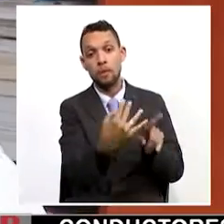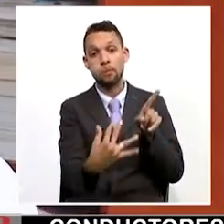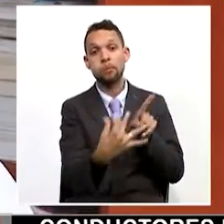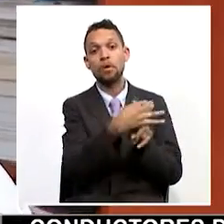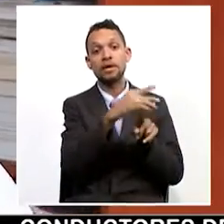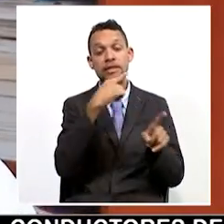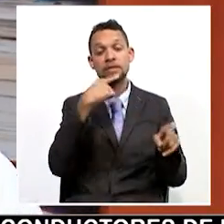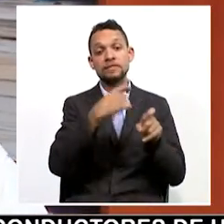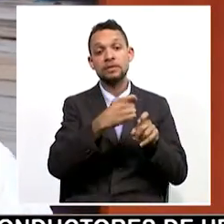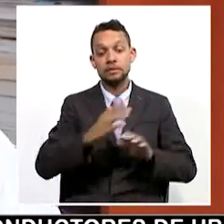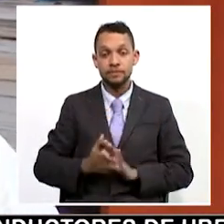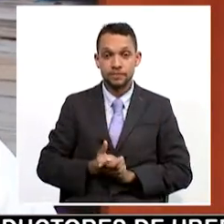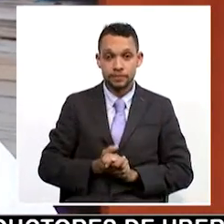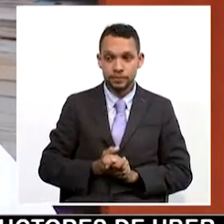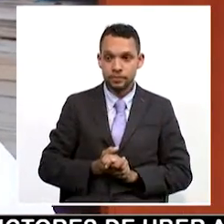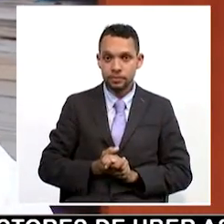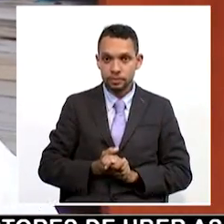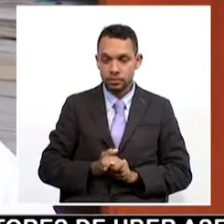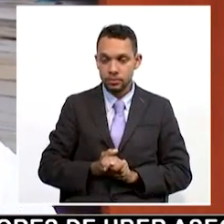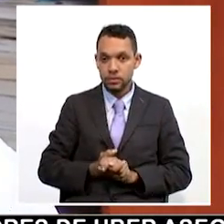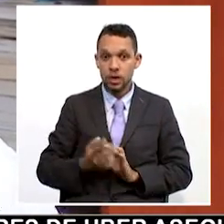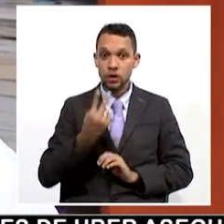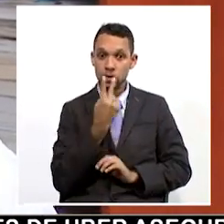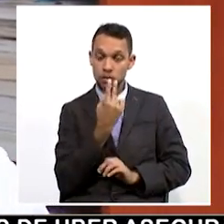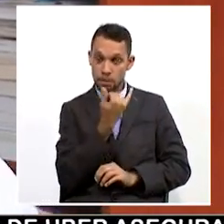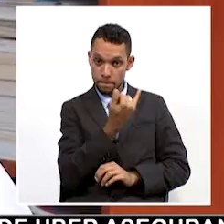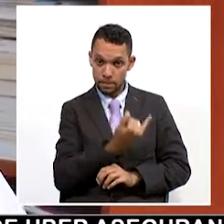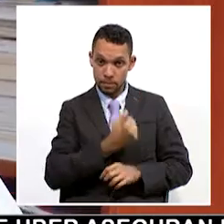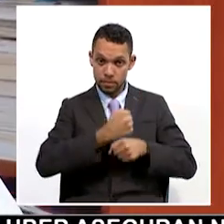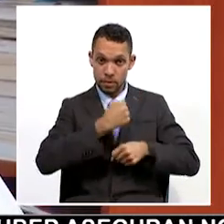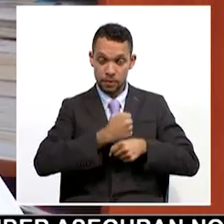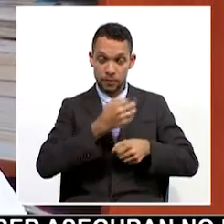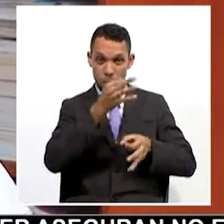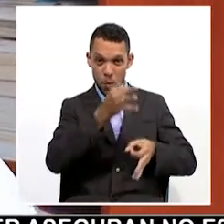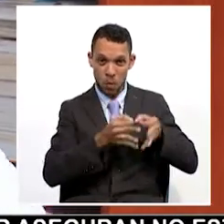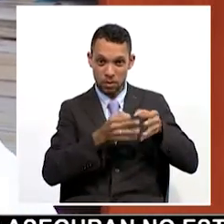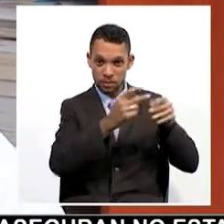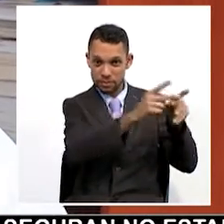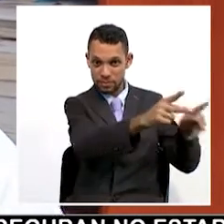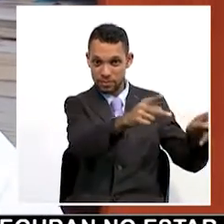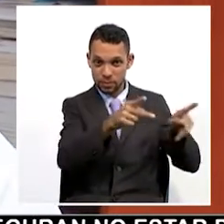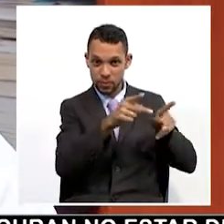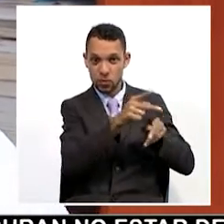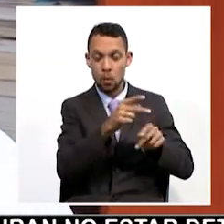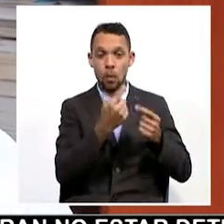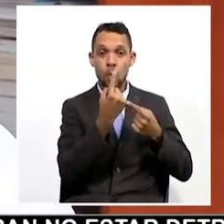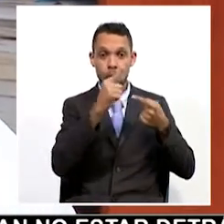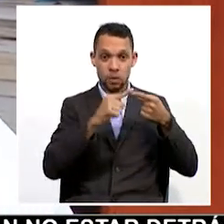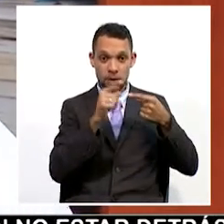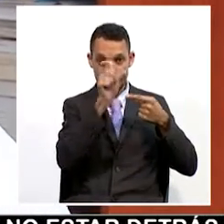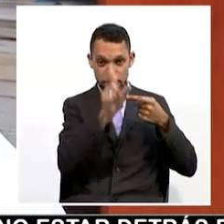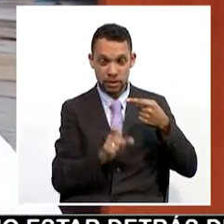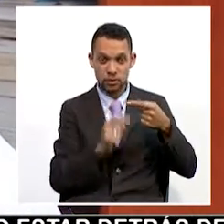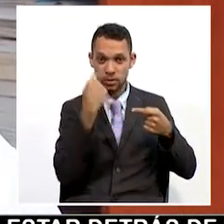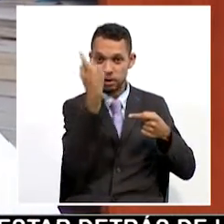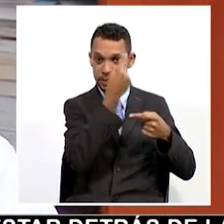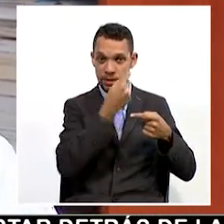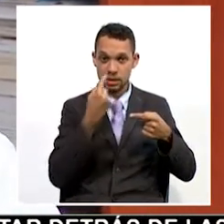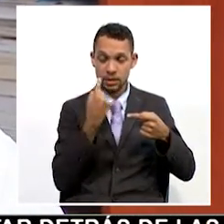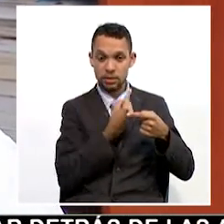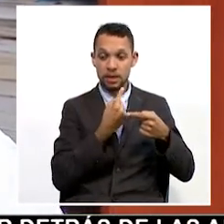enfermedad. Debido a lo que, dos funcionarios de allá, uno en septiembre del año pasado y otro este año hace 15